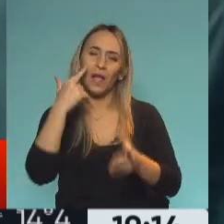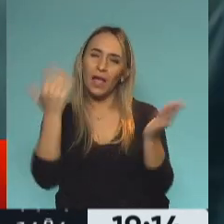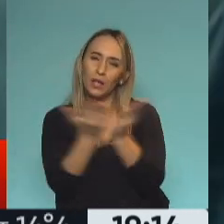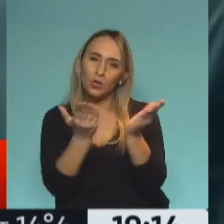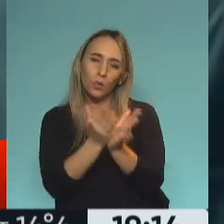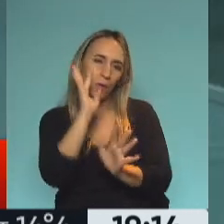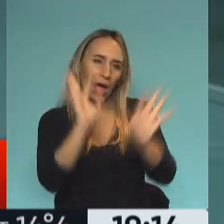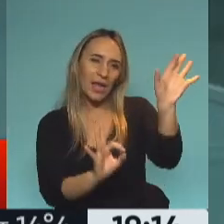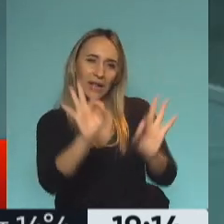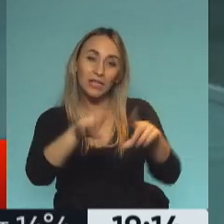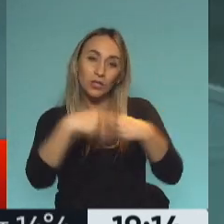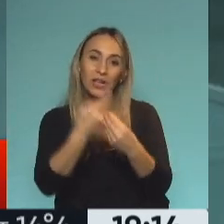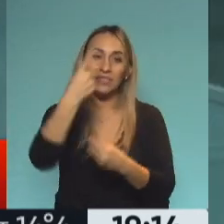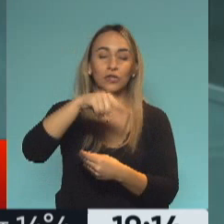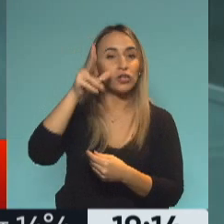total de